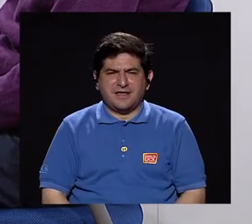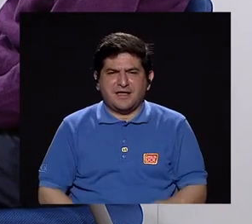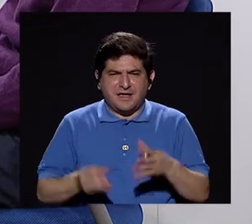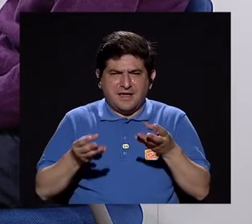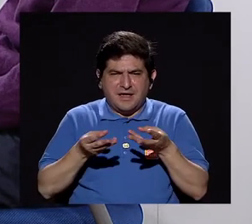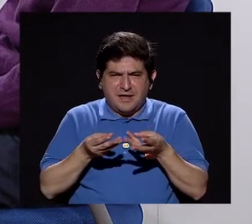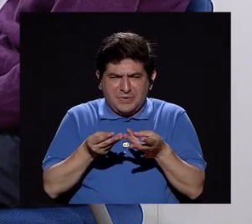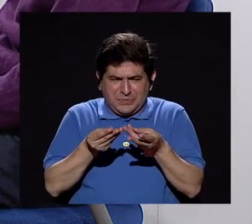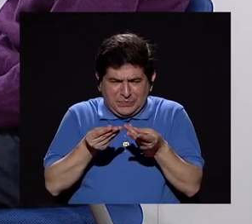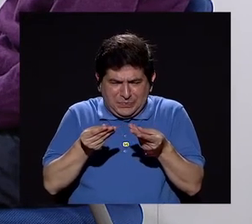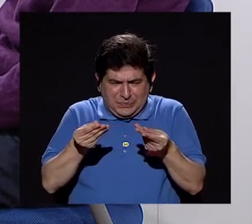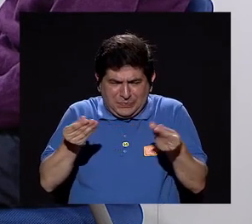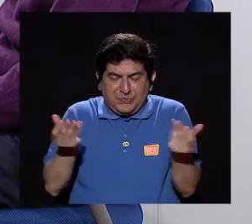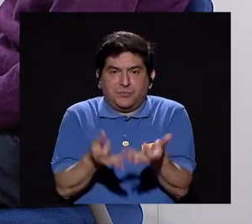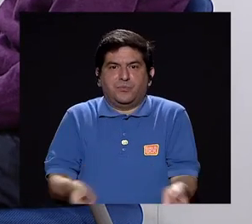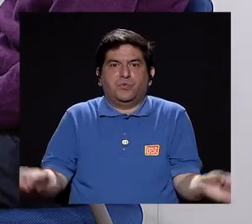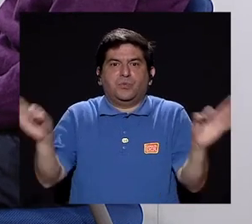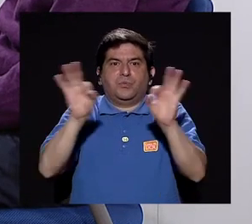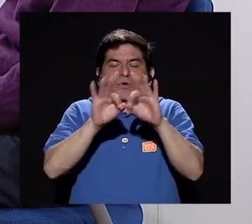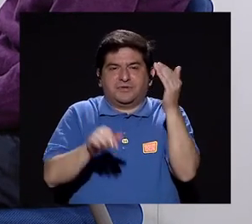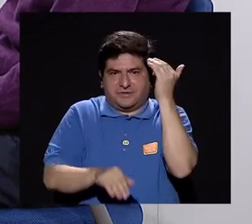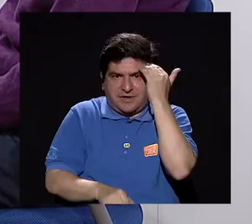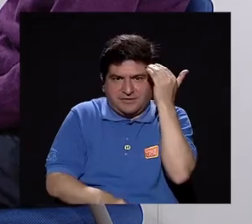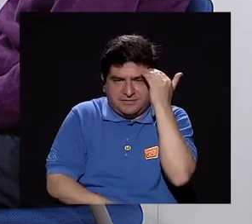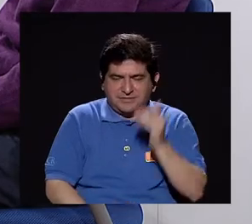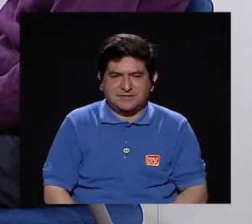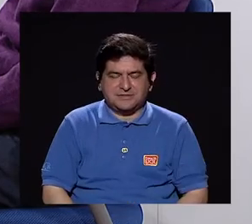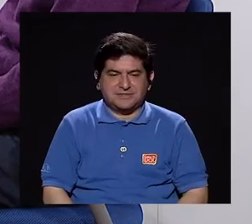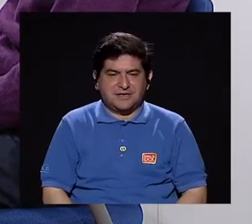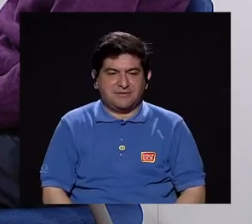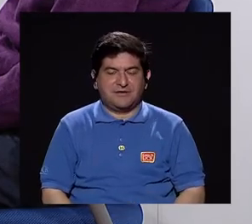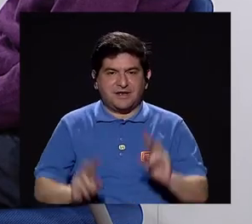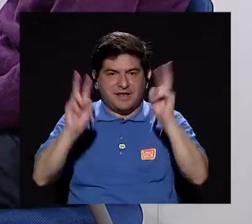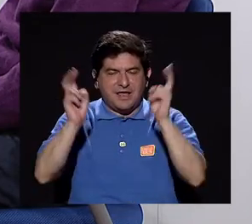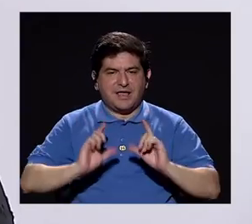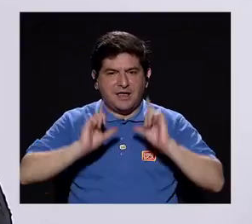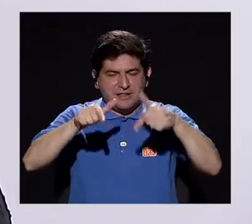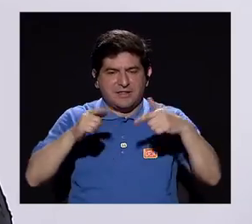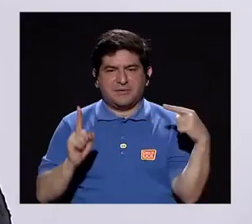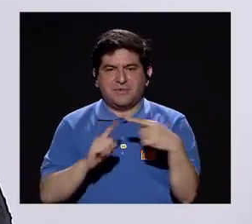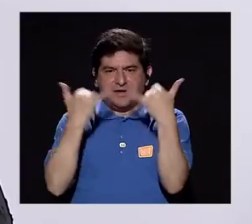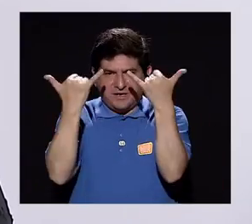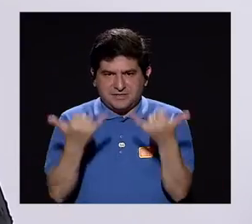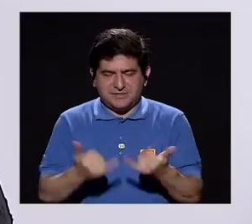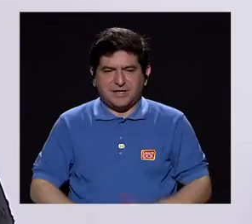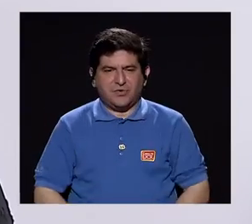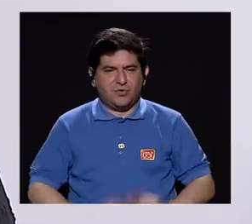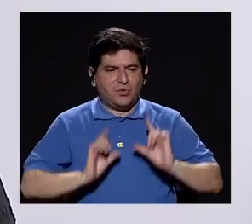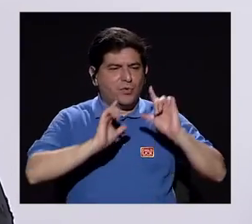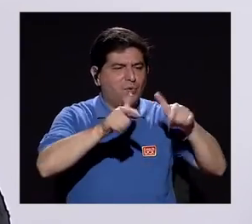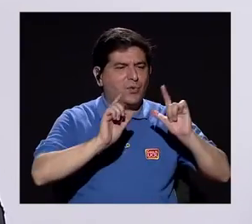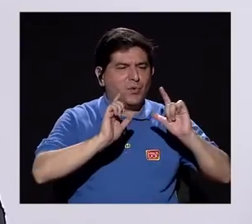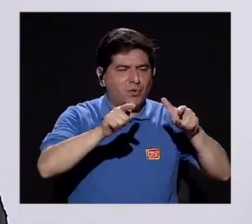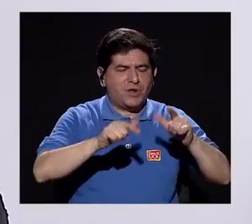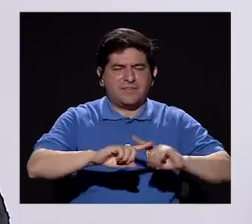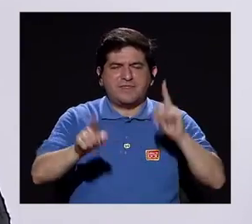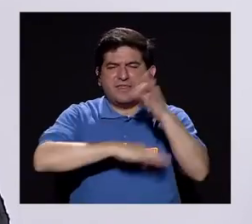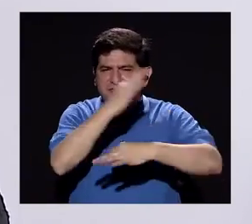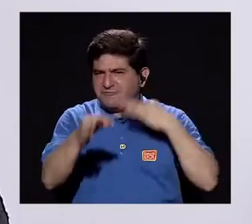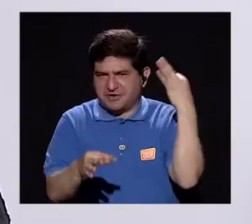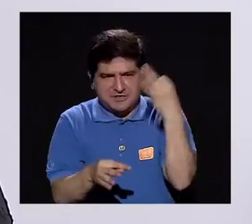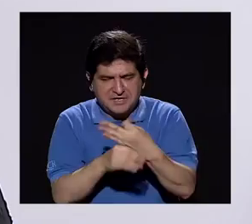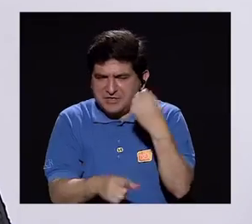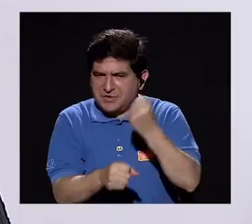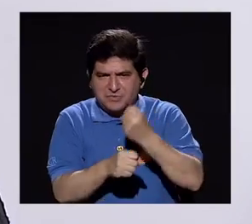este es todo un tema importante para la parte de residuos verdad hasta la fecha los rellenos botaderos